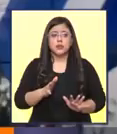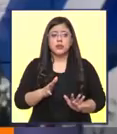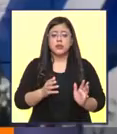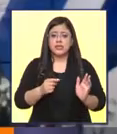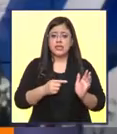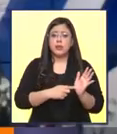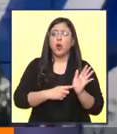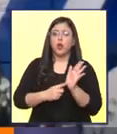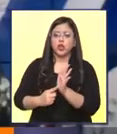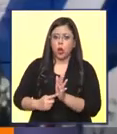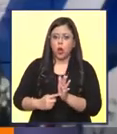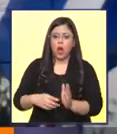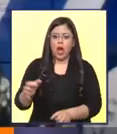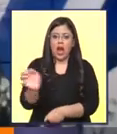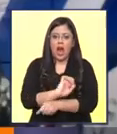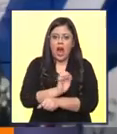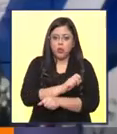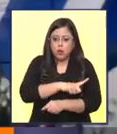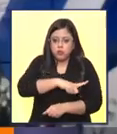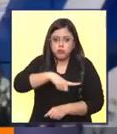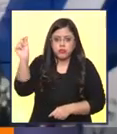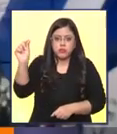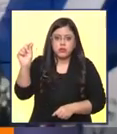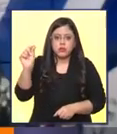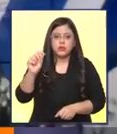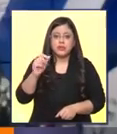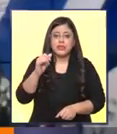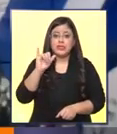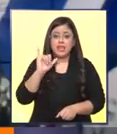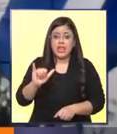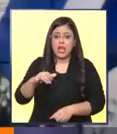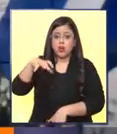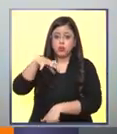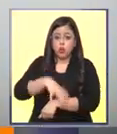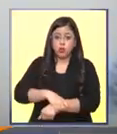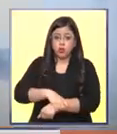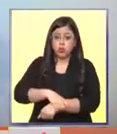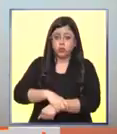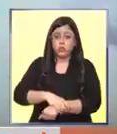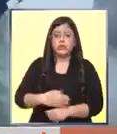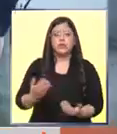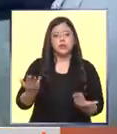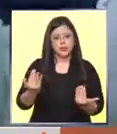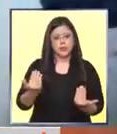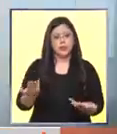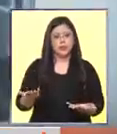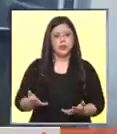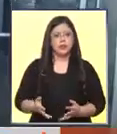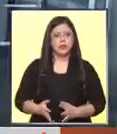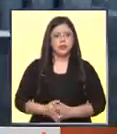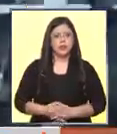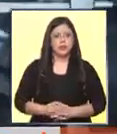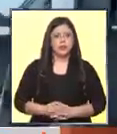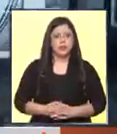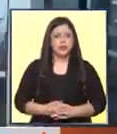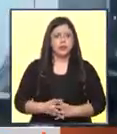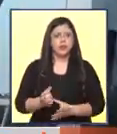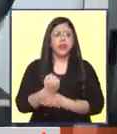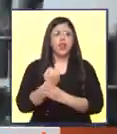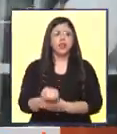se arrancó y según la fiscalía su captura es inminente. Ayúdame, conchetumare.